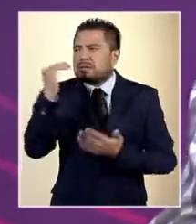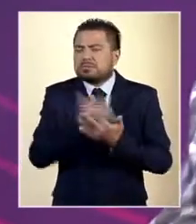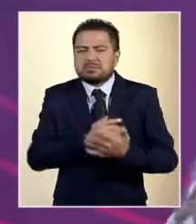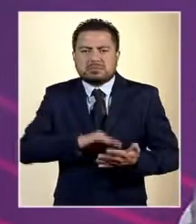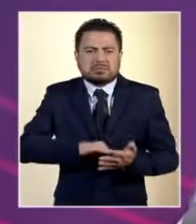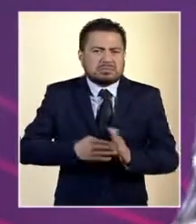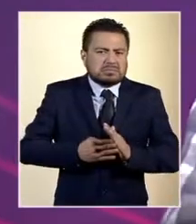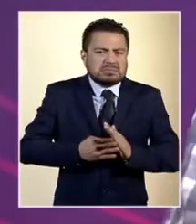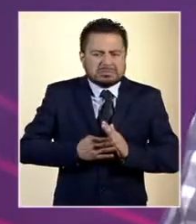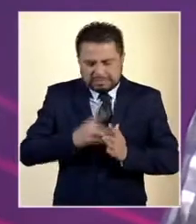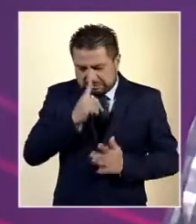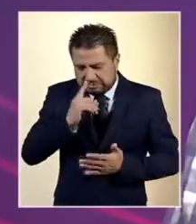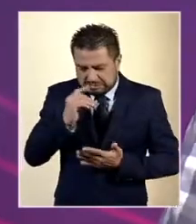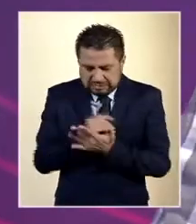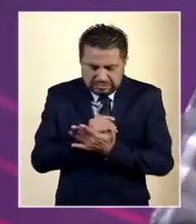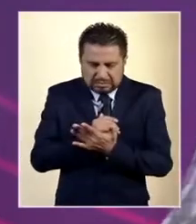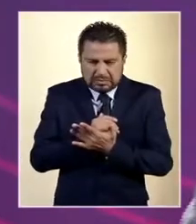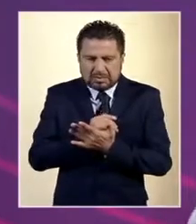¿no? Escondemos